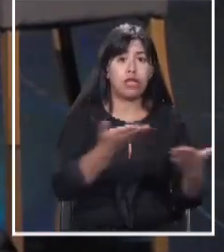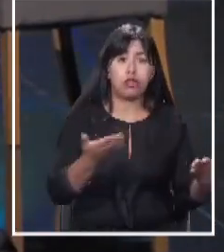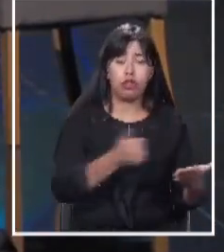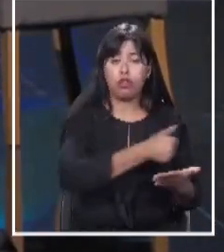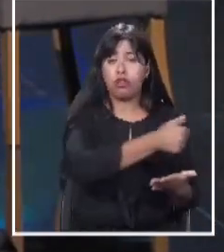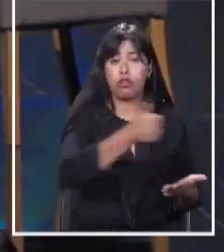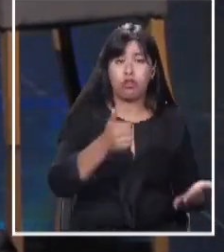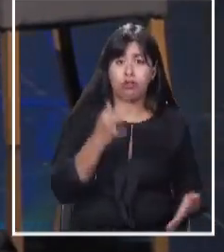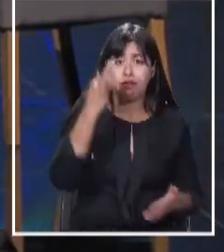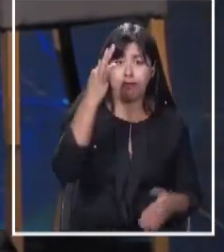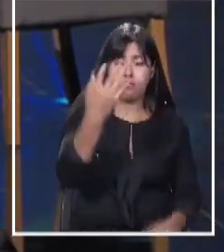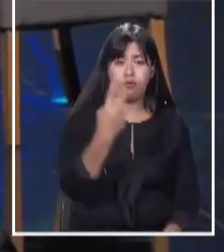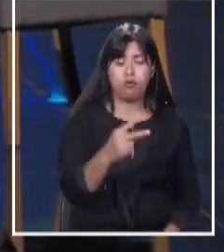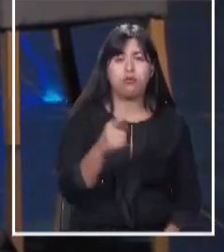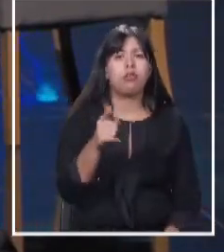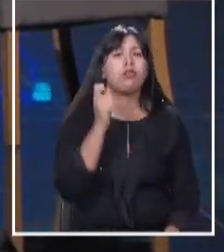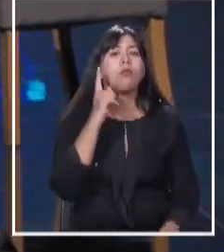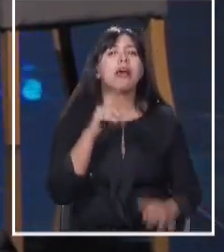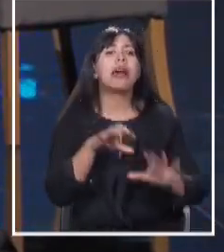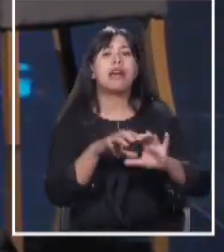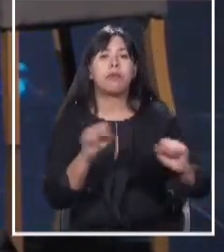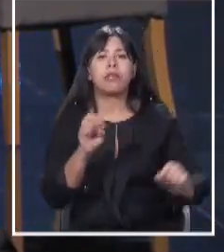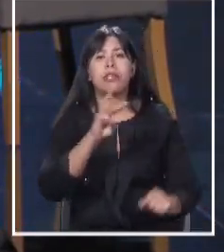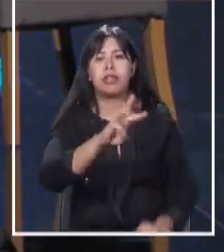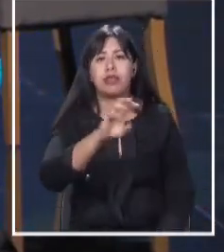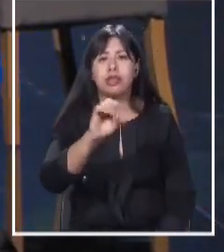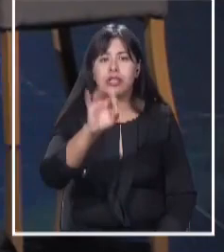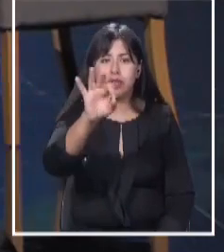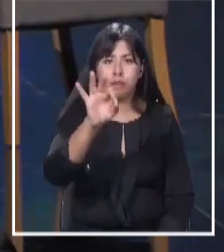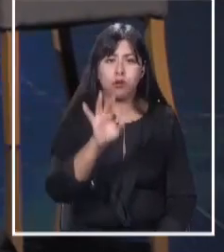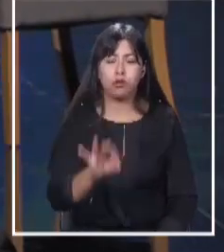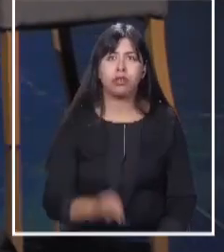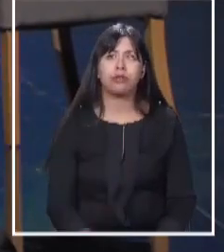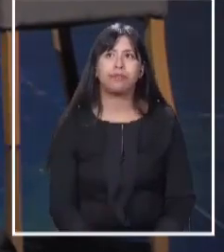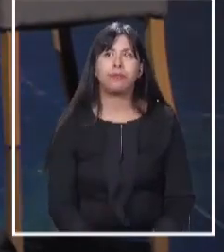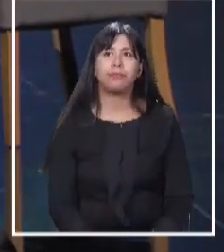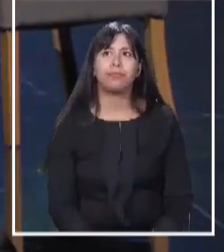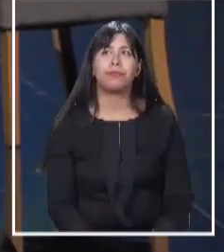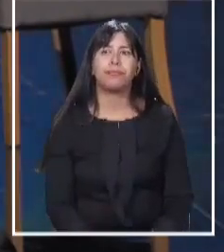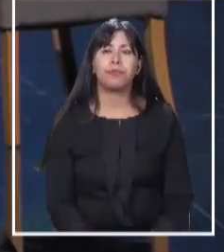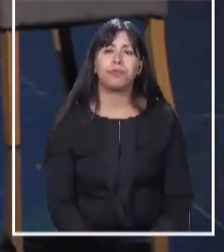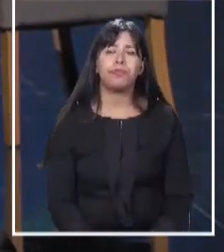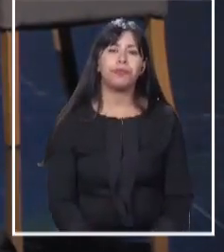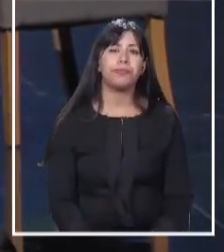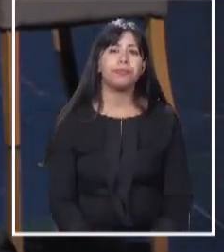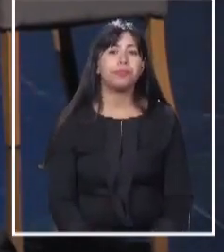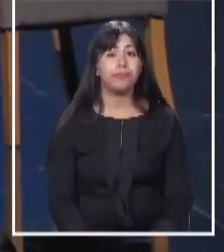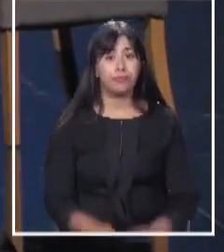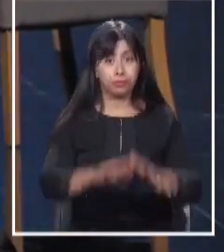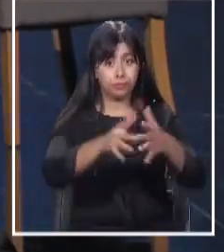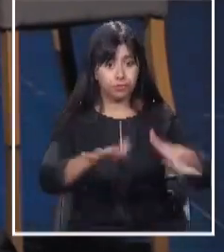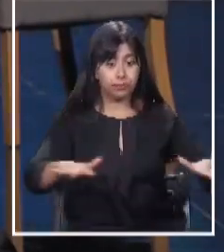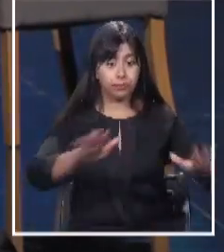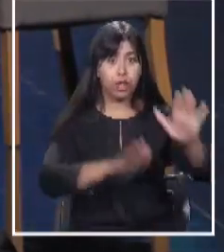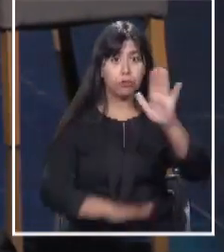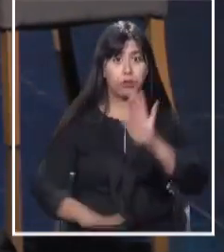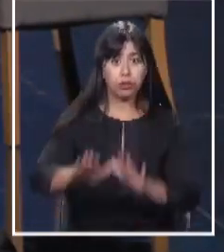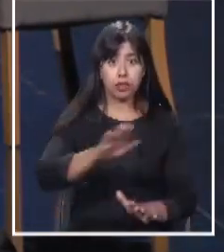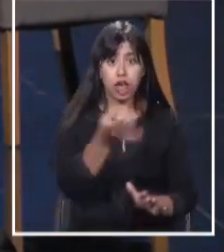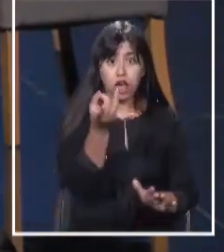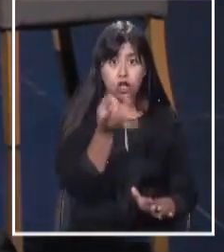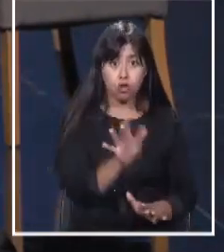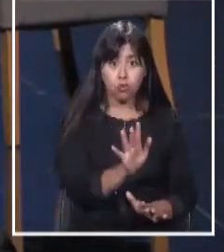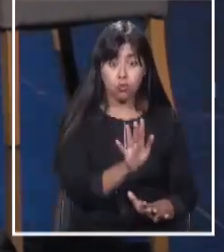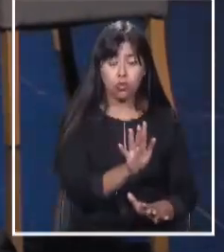fue alcanzar ese acuerdo del 30%. Pero además no solamente hay que crear áreas marinas protegidas, tenemos muchas otras cosas que hacer. Tenemos que